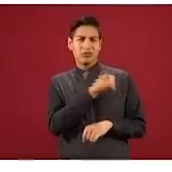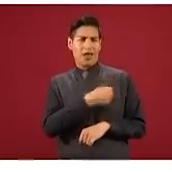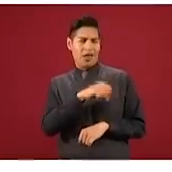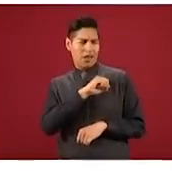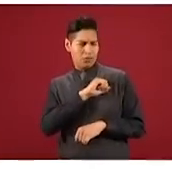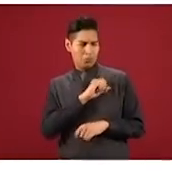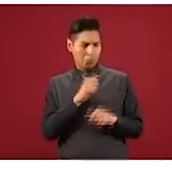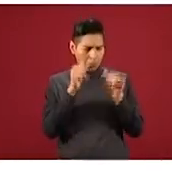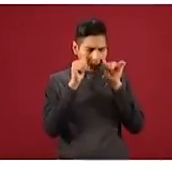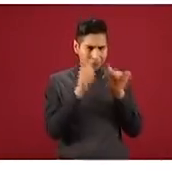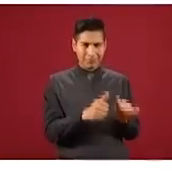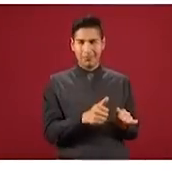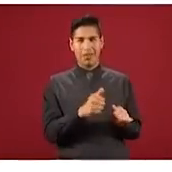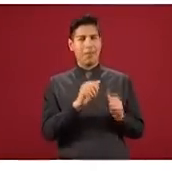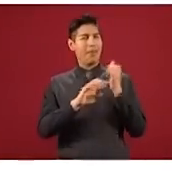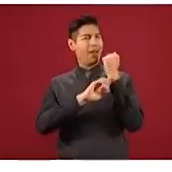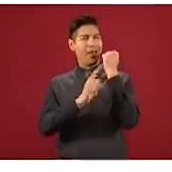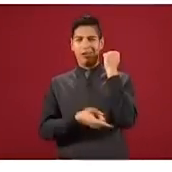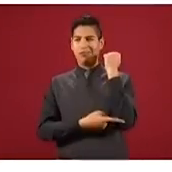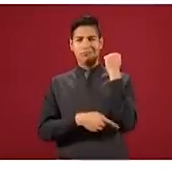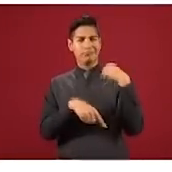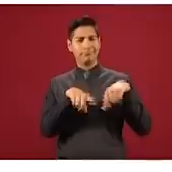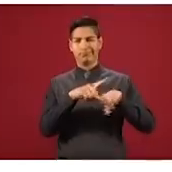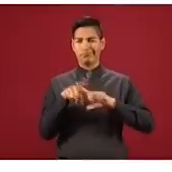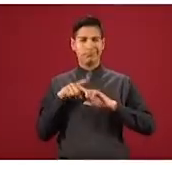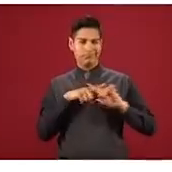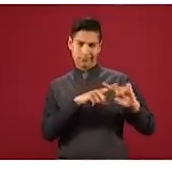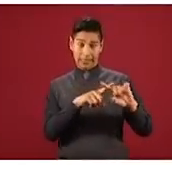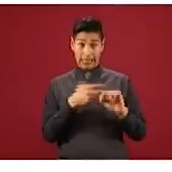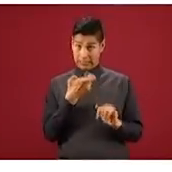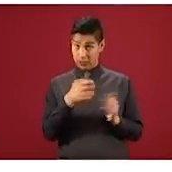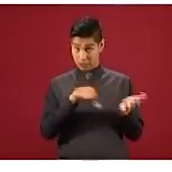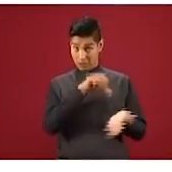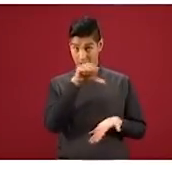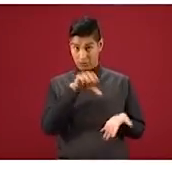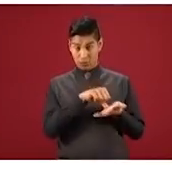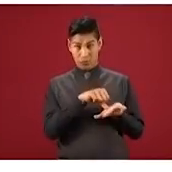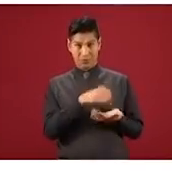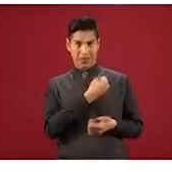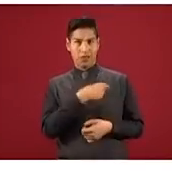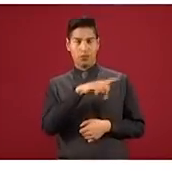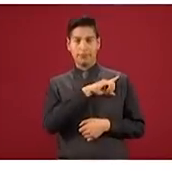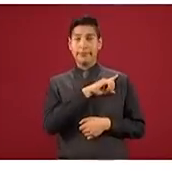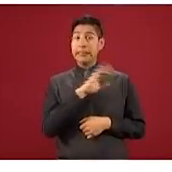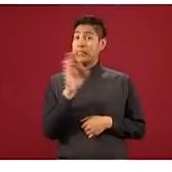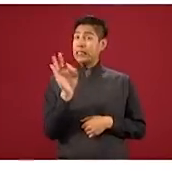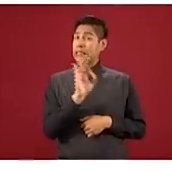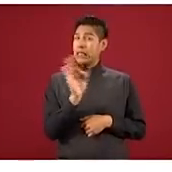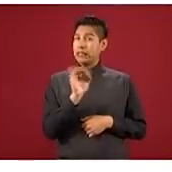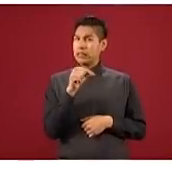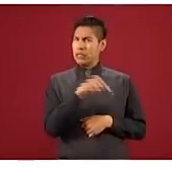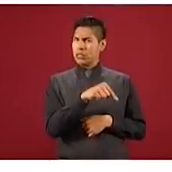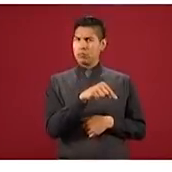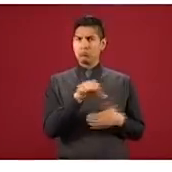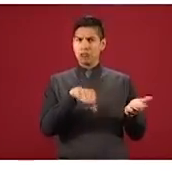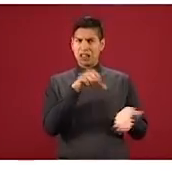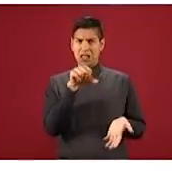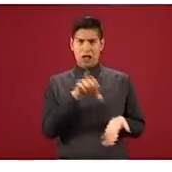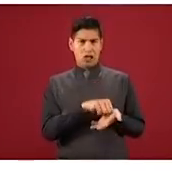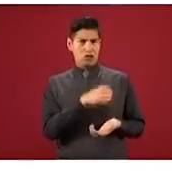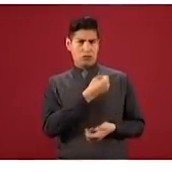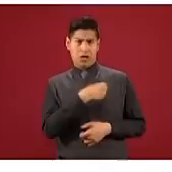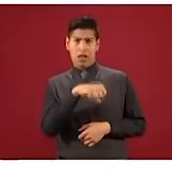embarazo, etcétera. Esos son los centros de salud. Si en un centro de salud el personal de